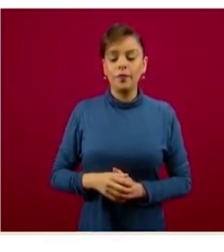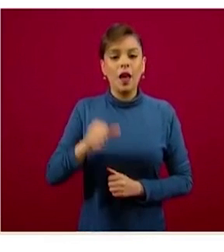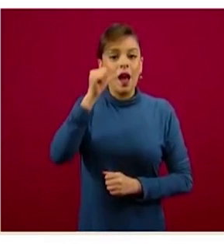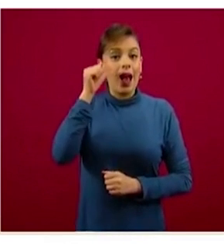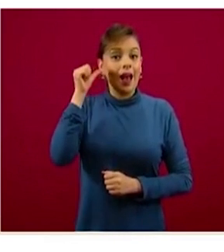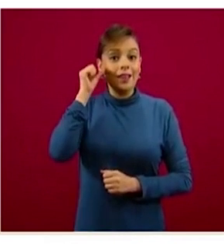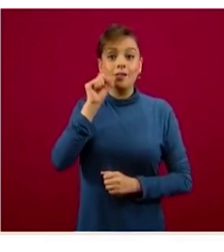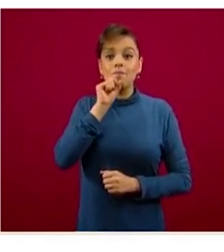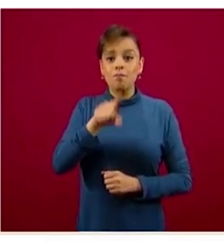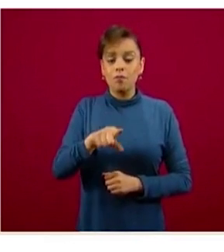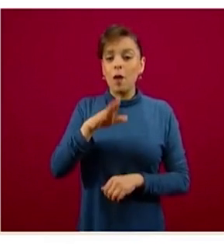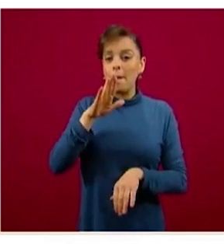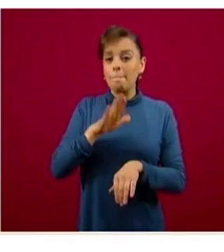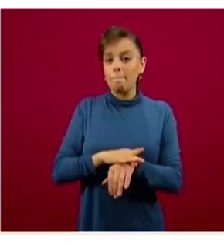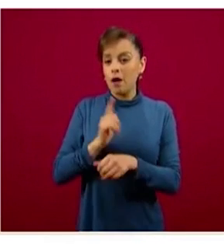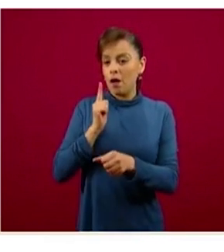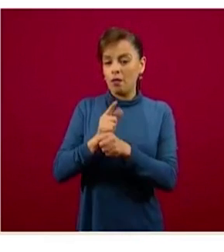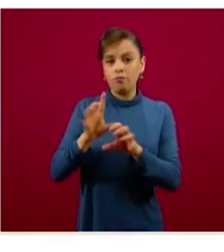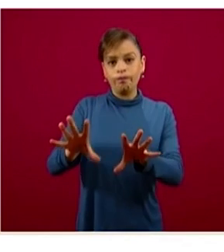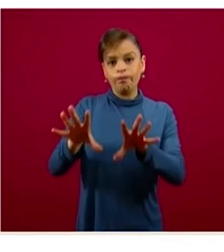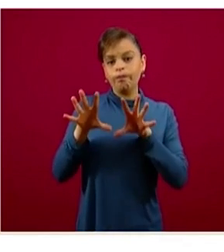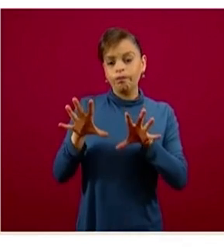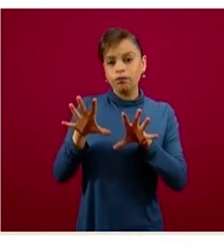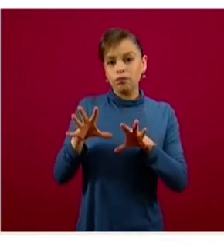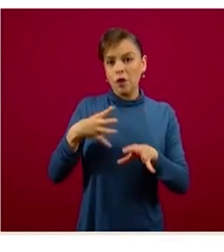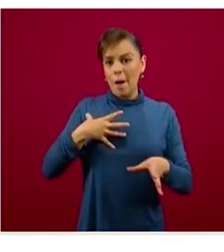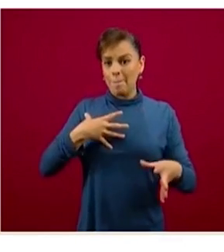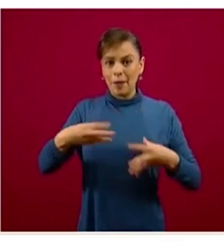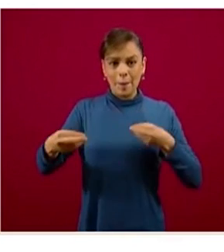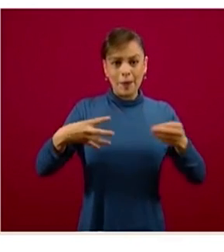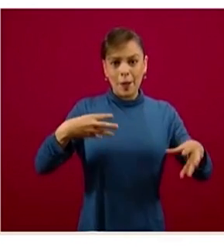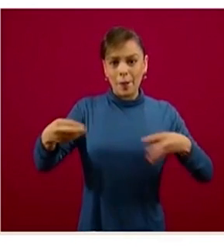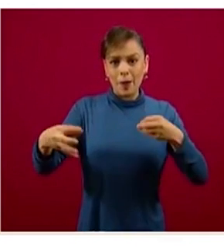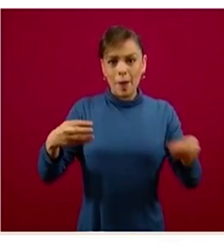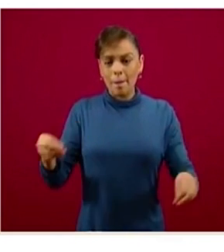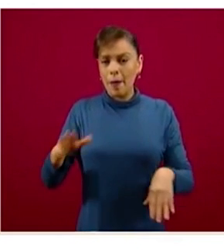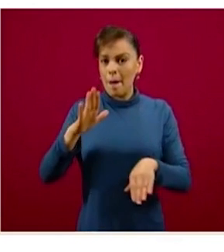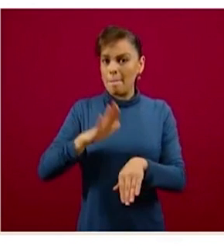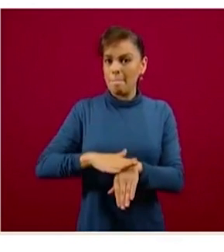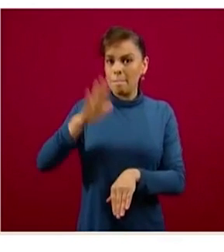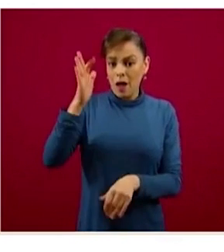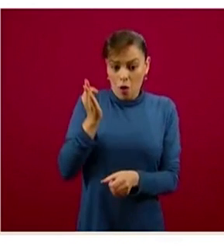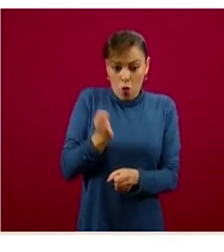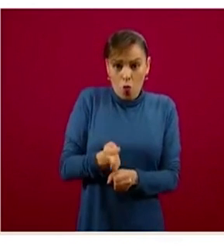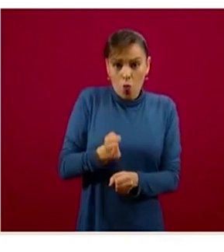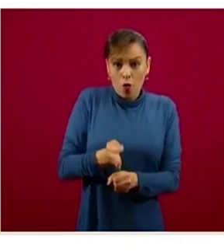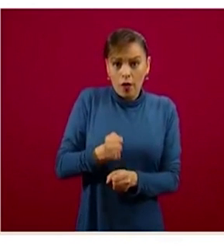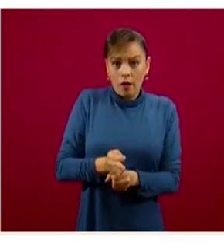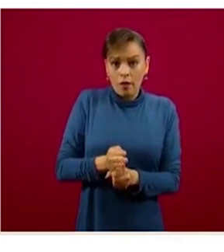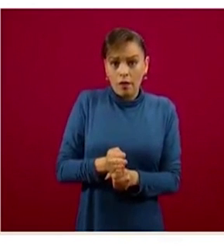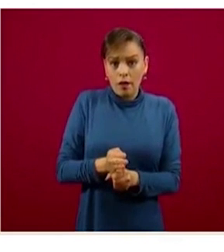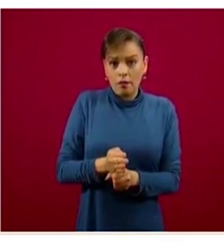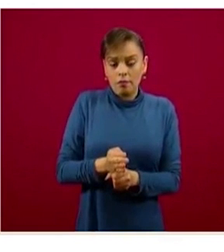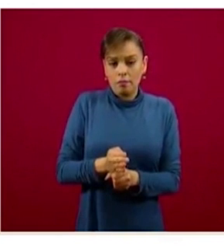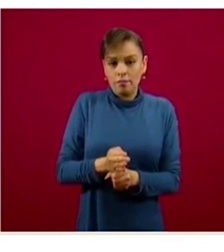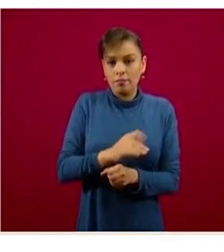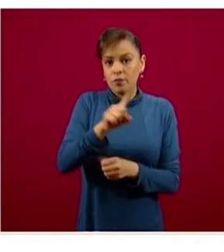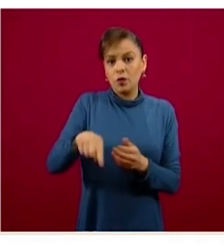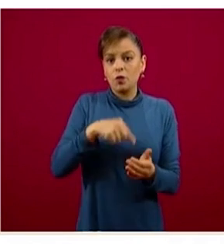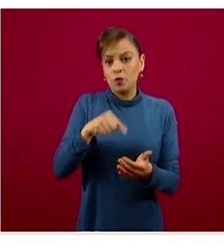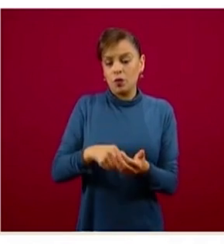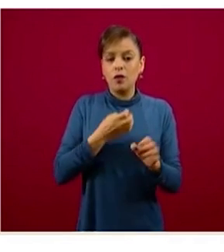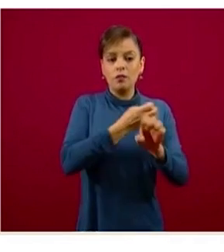para destacar como la epidemia se presenta en particular en este momento en cinco entidades federativas